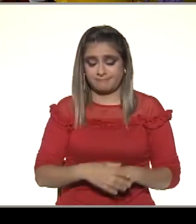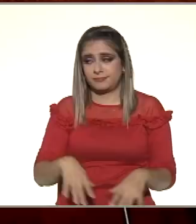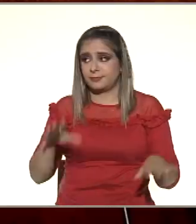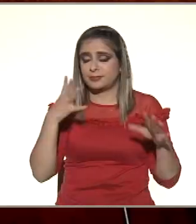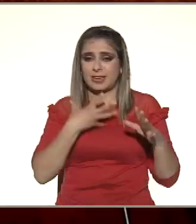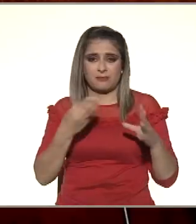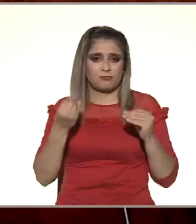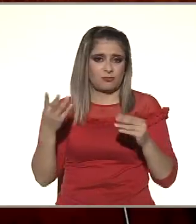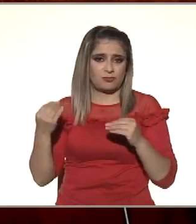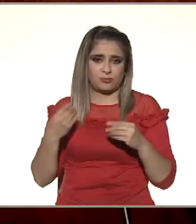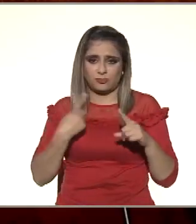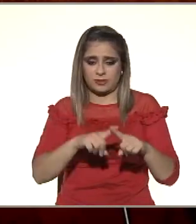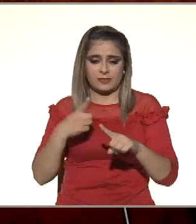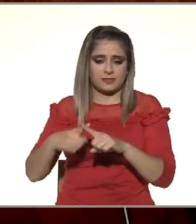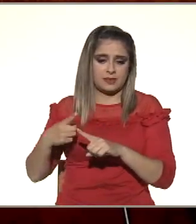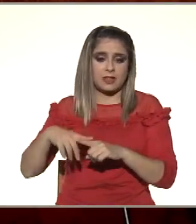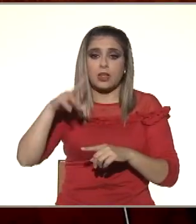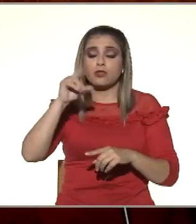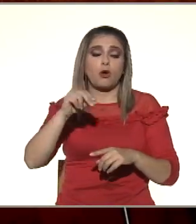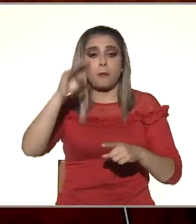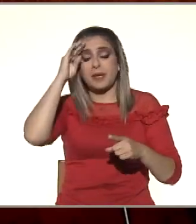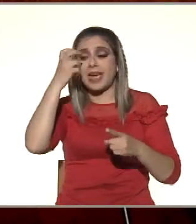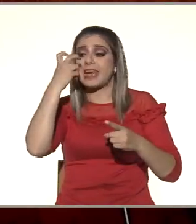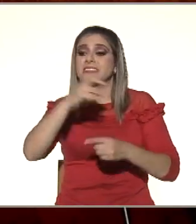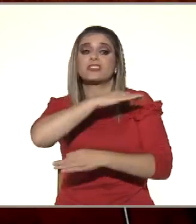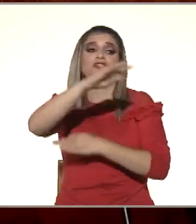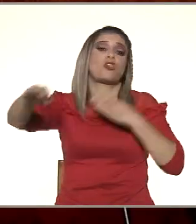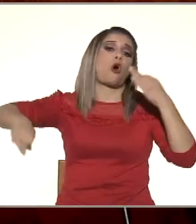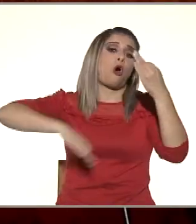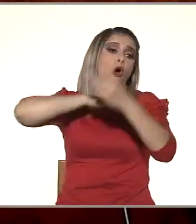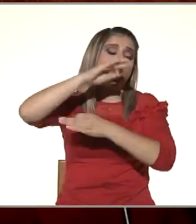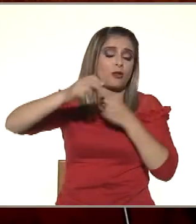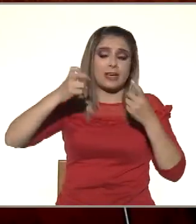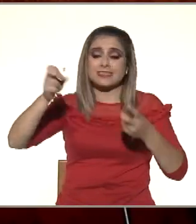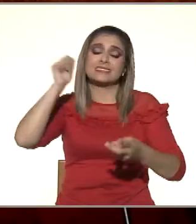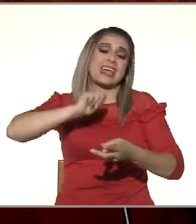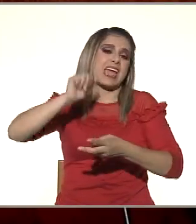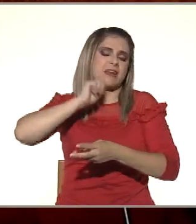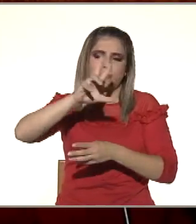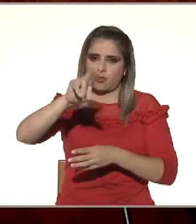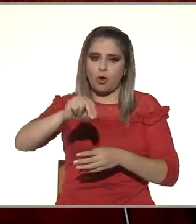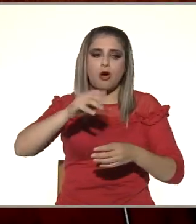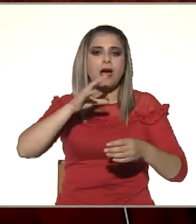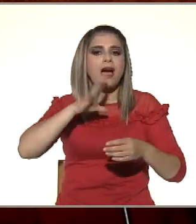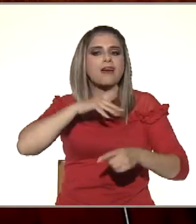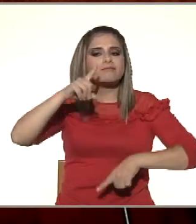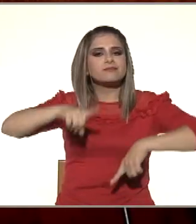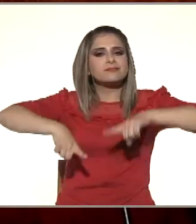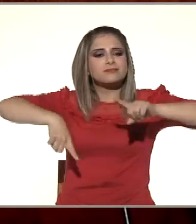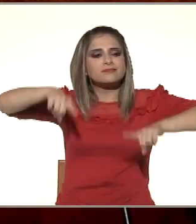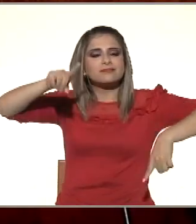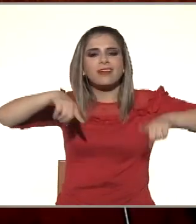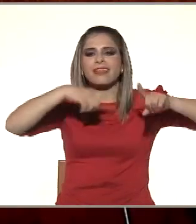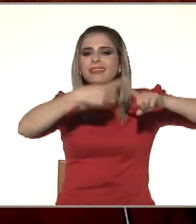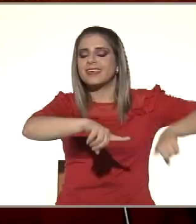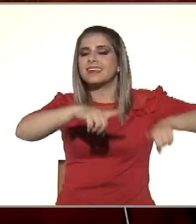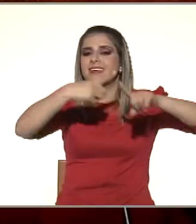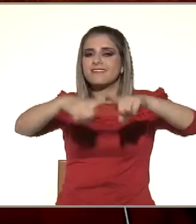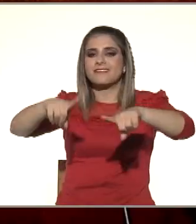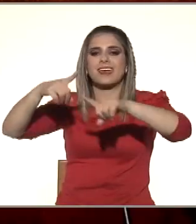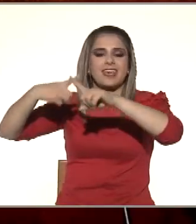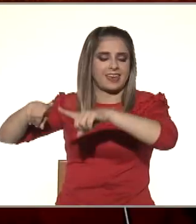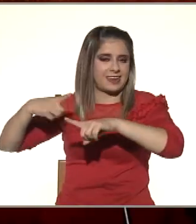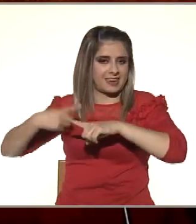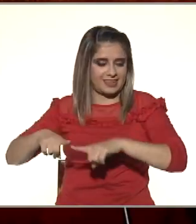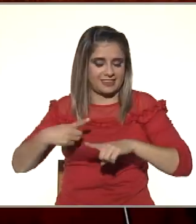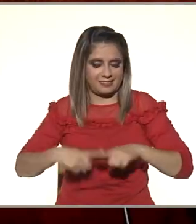muchos juegos, digamos, no hay nada escrito, no estamos diciendo No. que todos, ni siempre, ni que así sea siempre, pero se tiende a jugar una serie de roles y